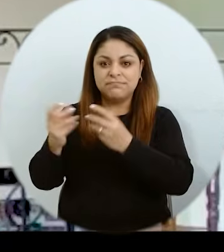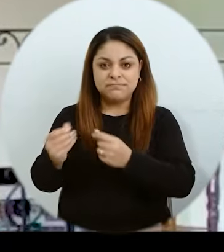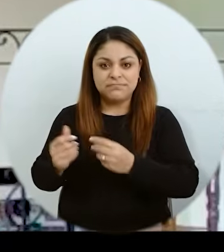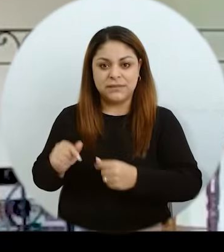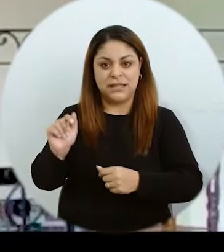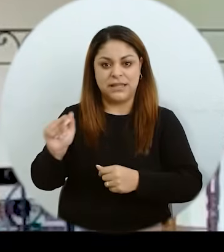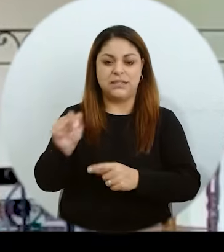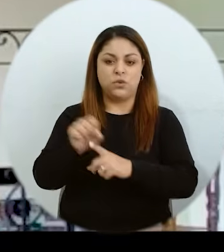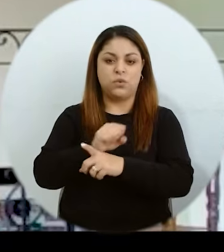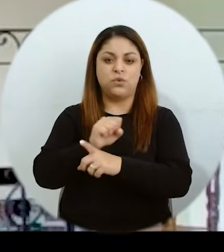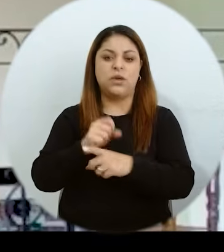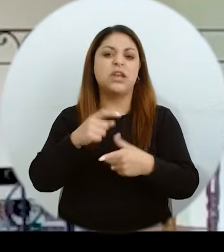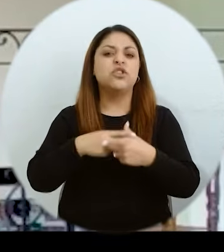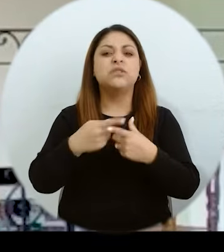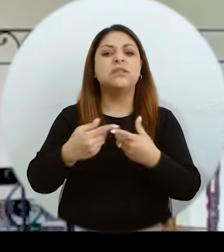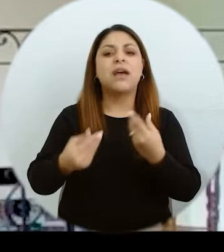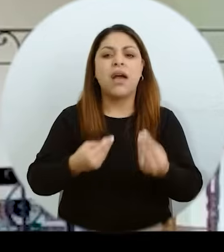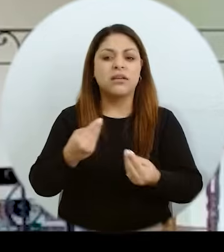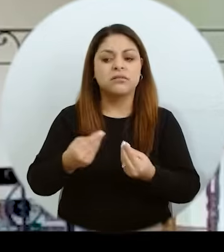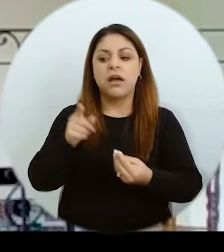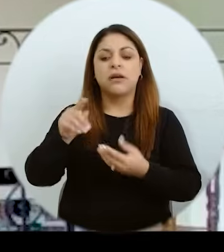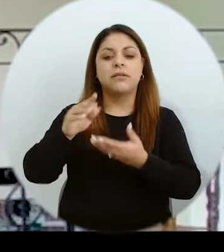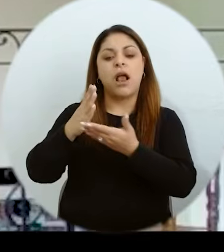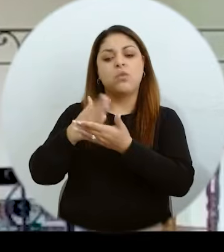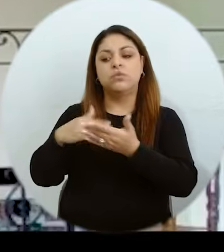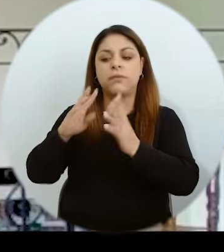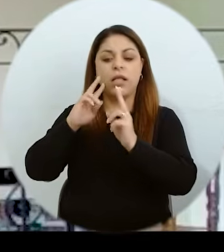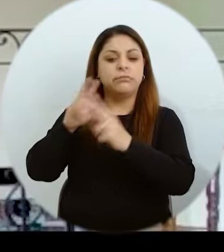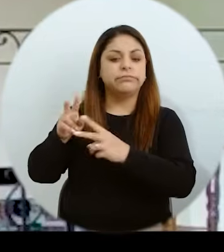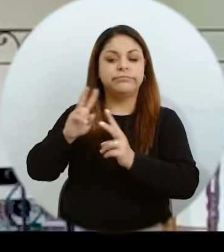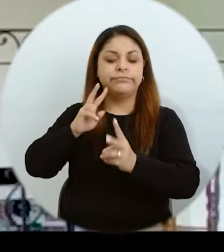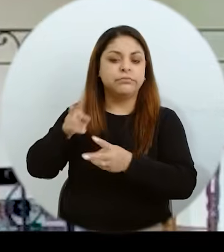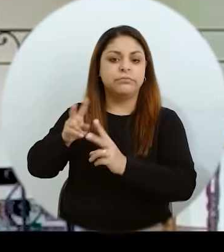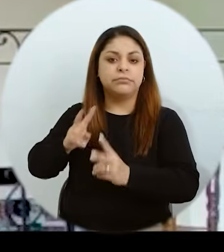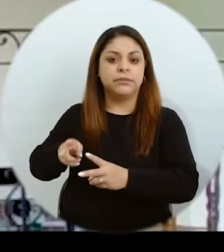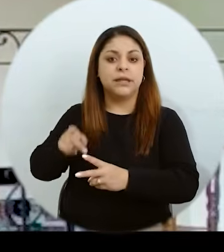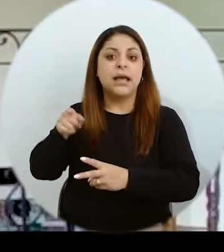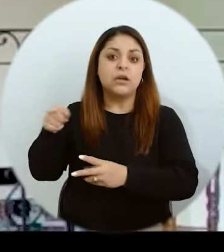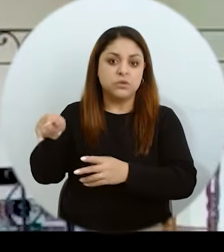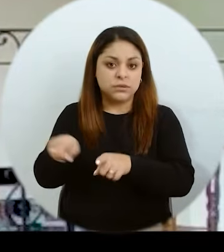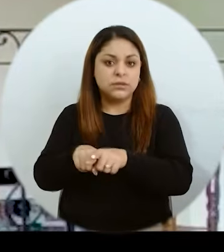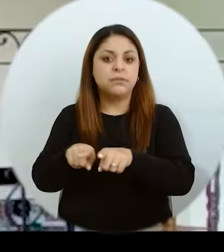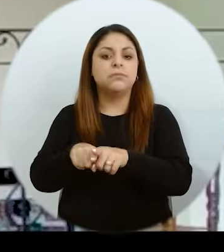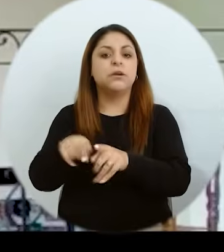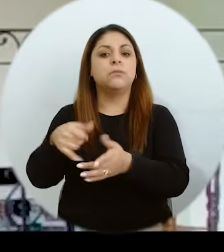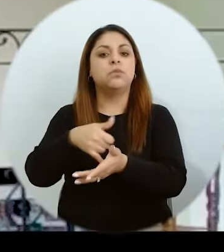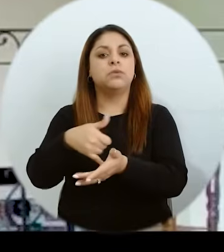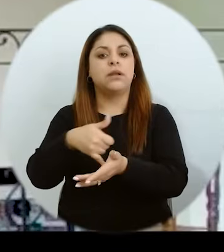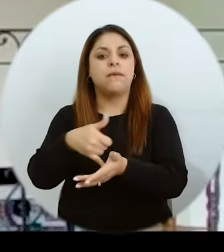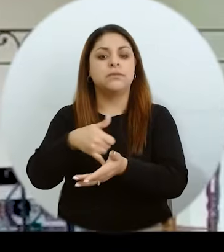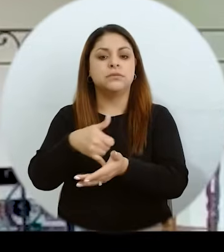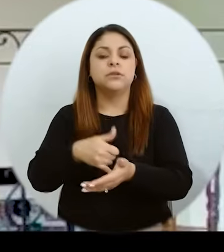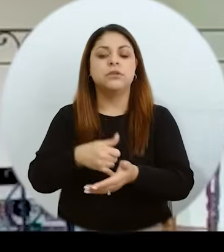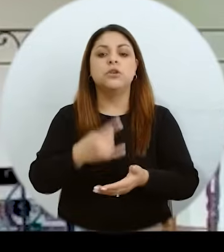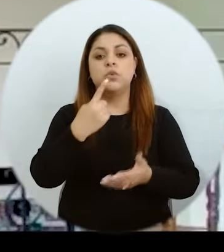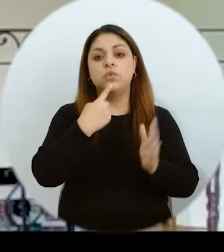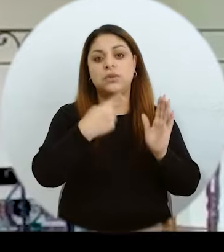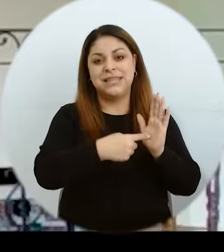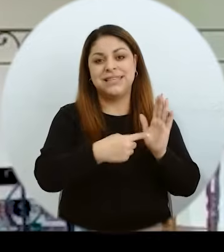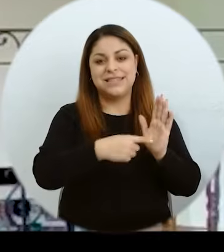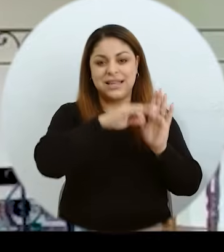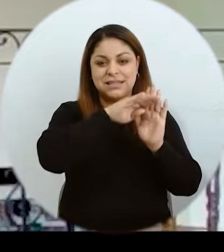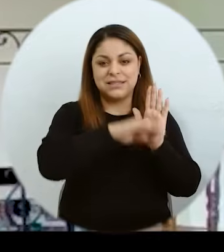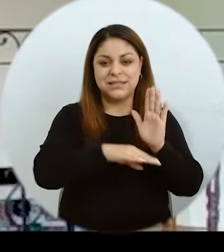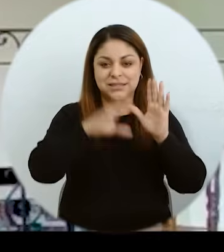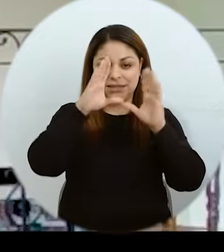situaciones. Entonces lo que se hace es que se dejan desatendidas áreas que son totalmente vulnerables, y una de las cosas que